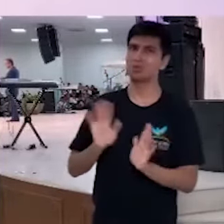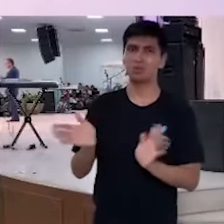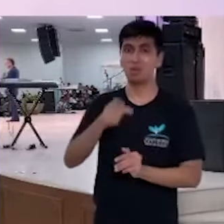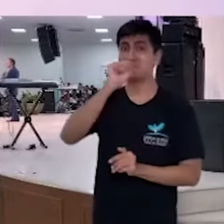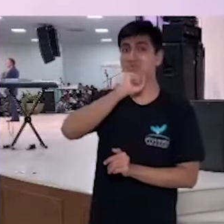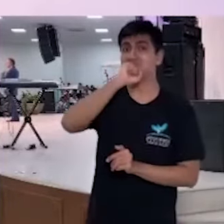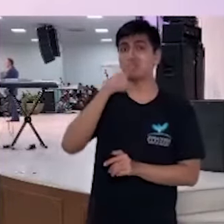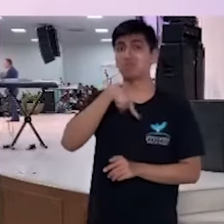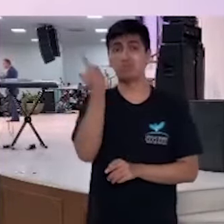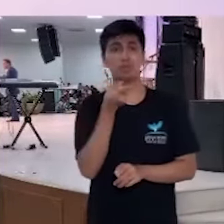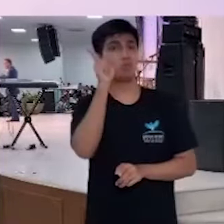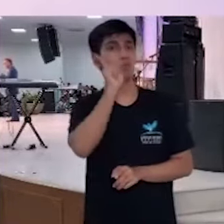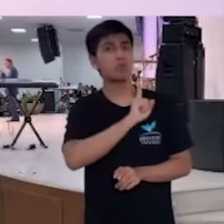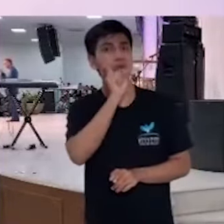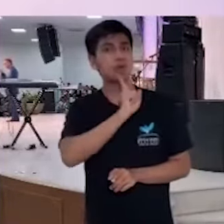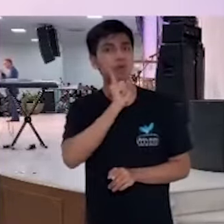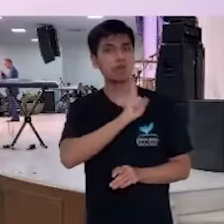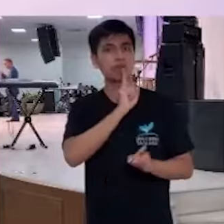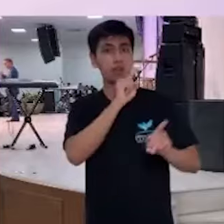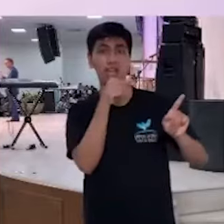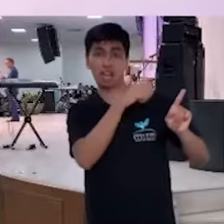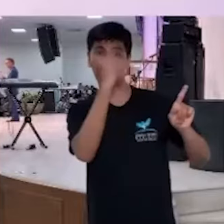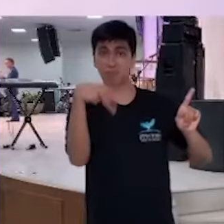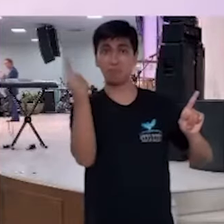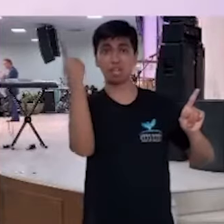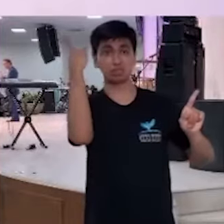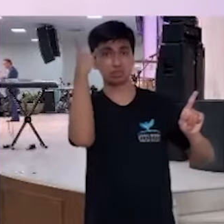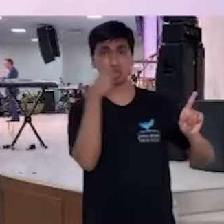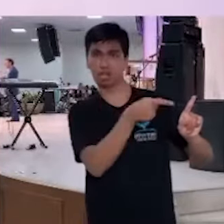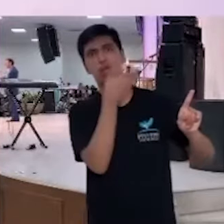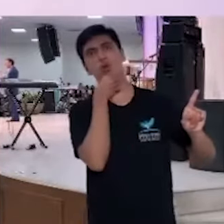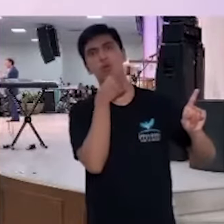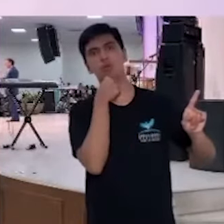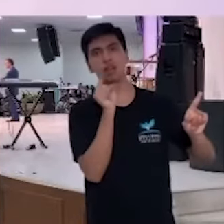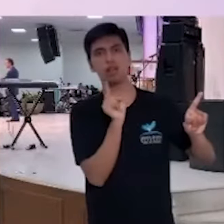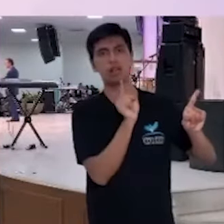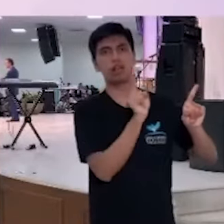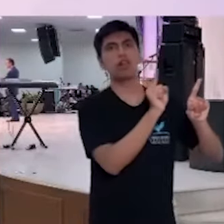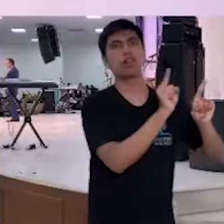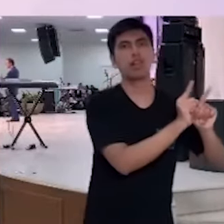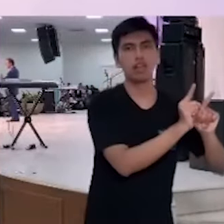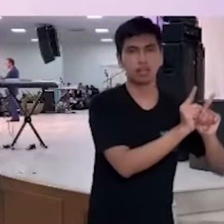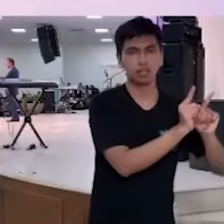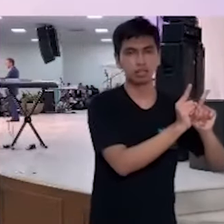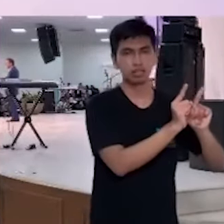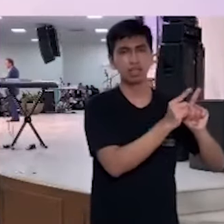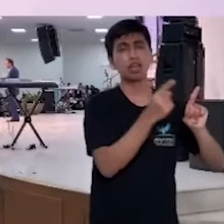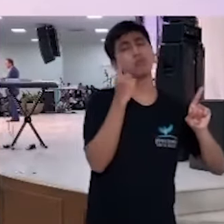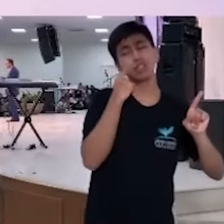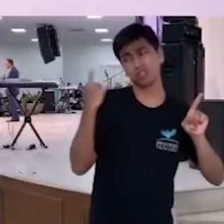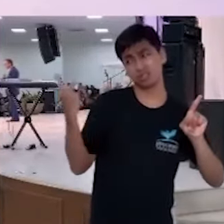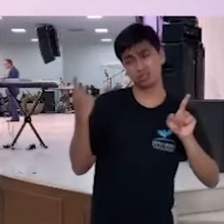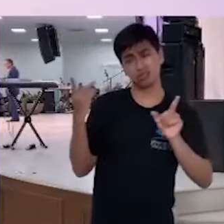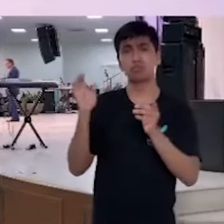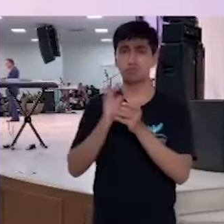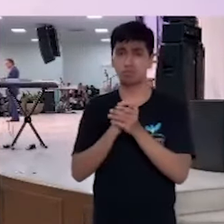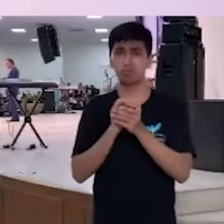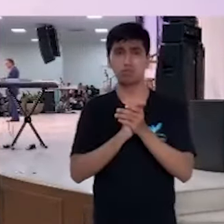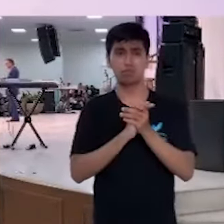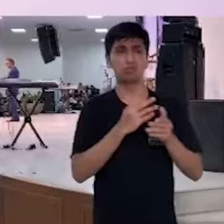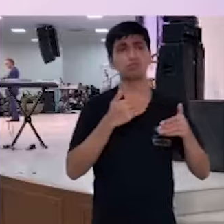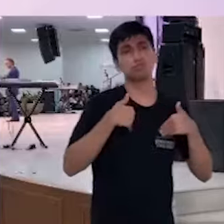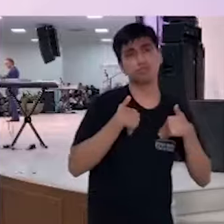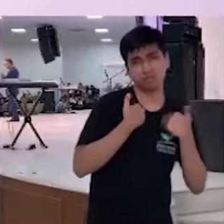es el pastor? Y me voy a abrir. No, llámale a la esposa del pastor y ábrete con ella. O llámale a la diaconisa y ábrete con